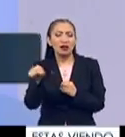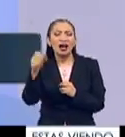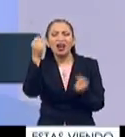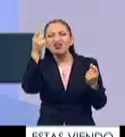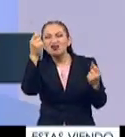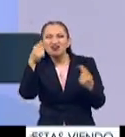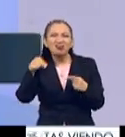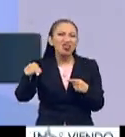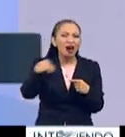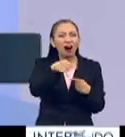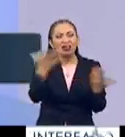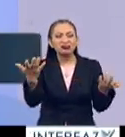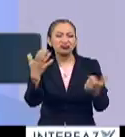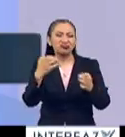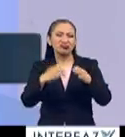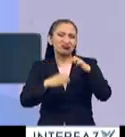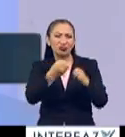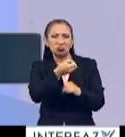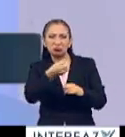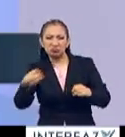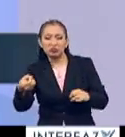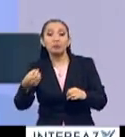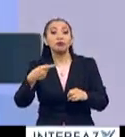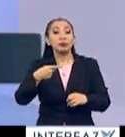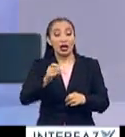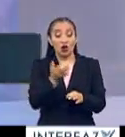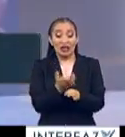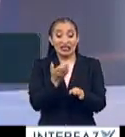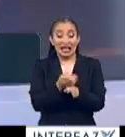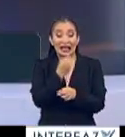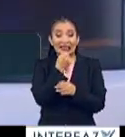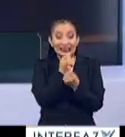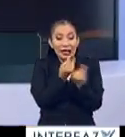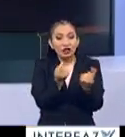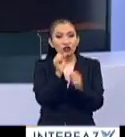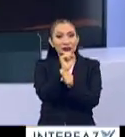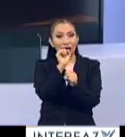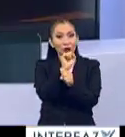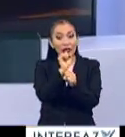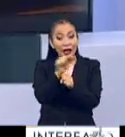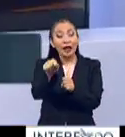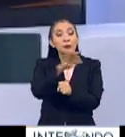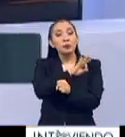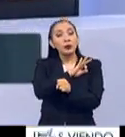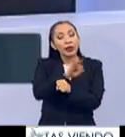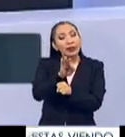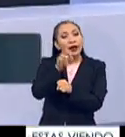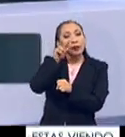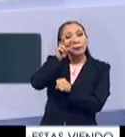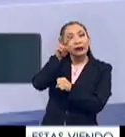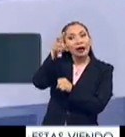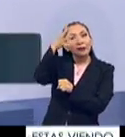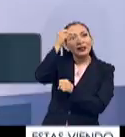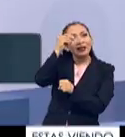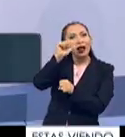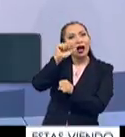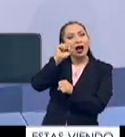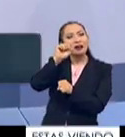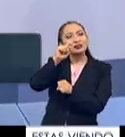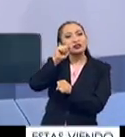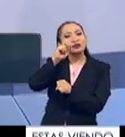problemas estructurales. Pero de esta manera los niñitos de secundaria pueden aprender de